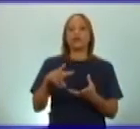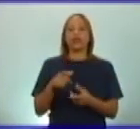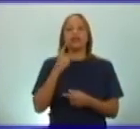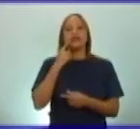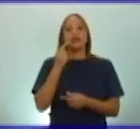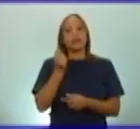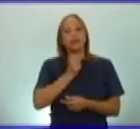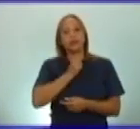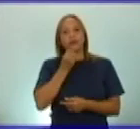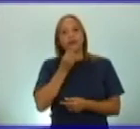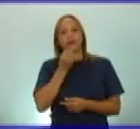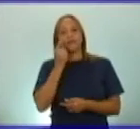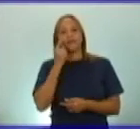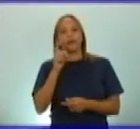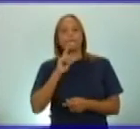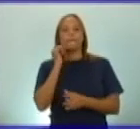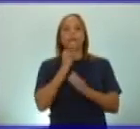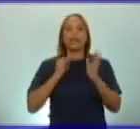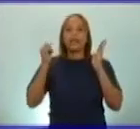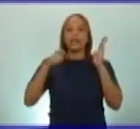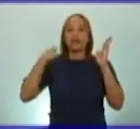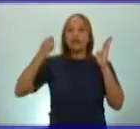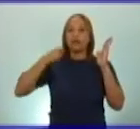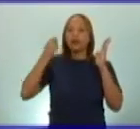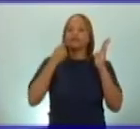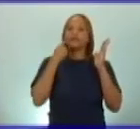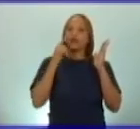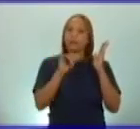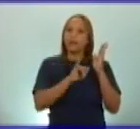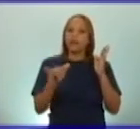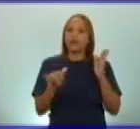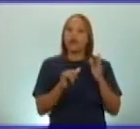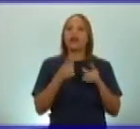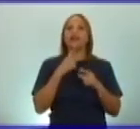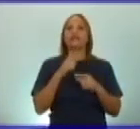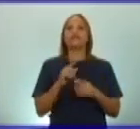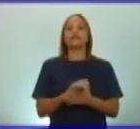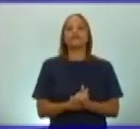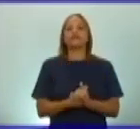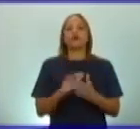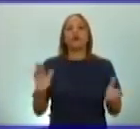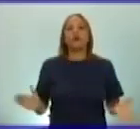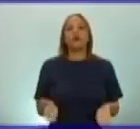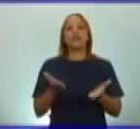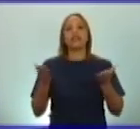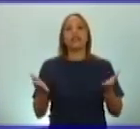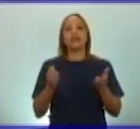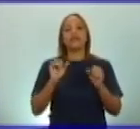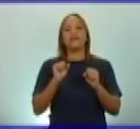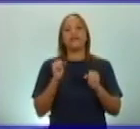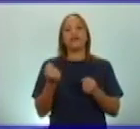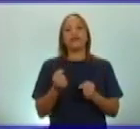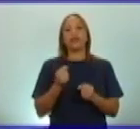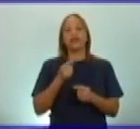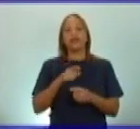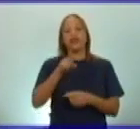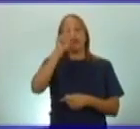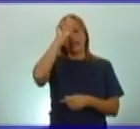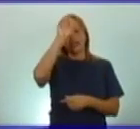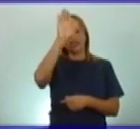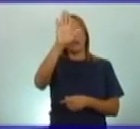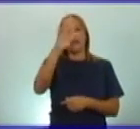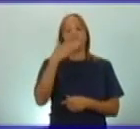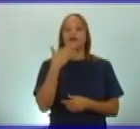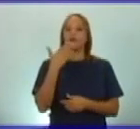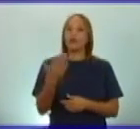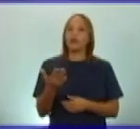a reconsiderar un poco cuán inhumano fue la aplicación y el establecimiento del régimen fascista en este país de Alemania. Ha sido un placer para mí